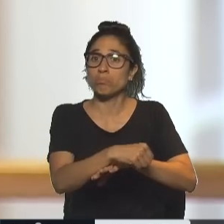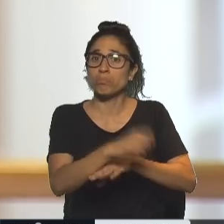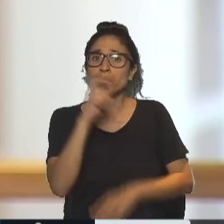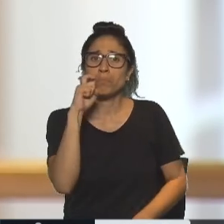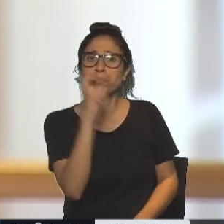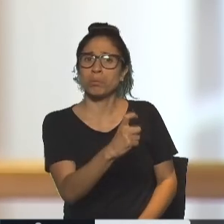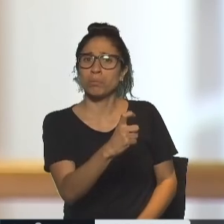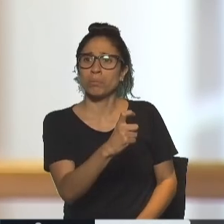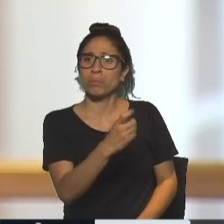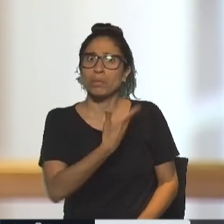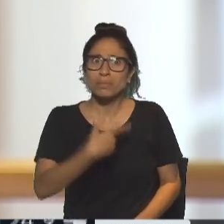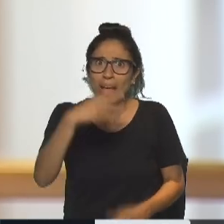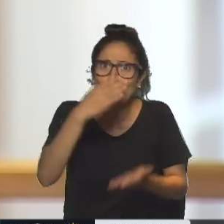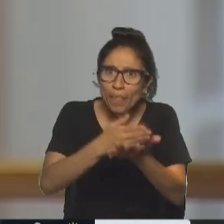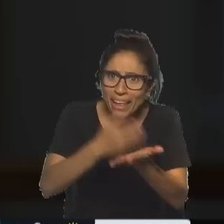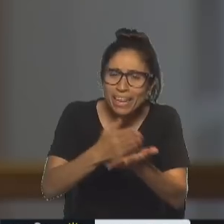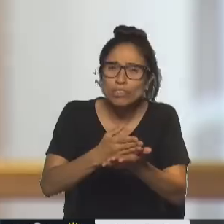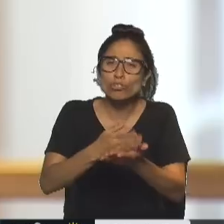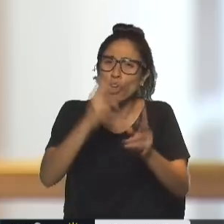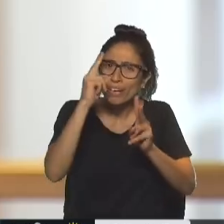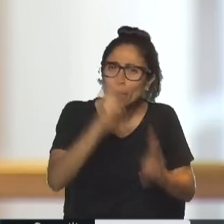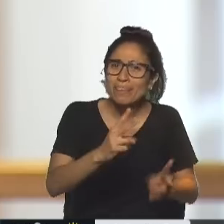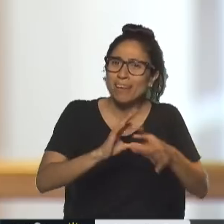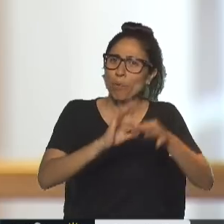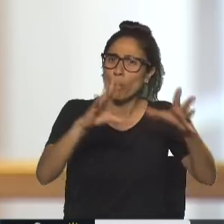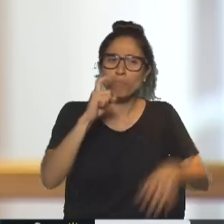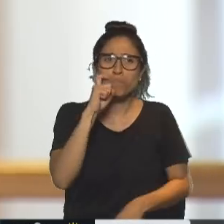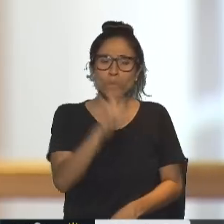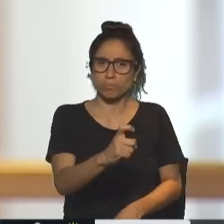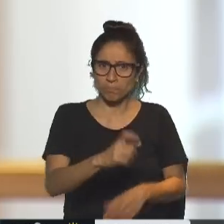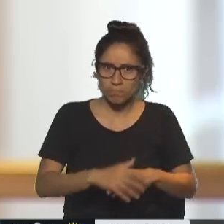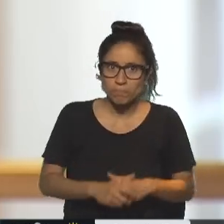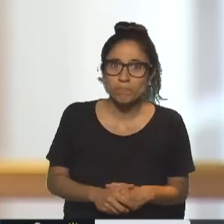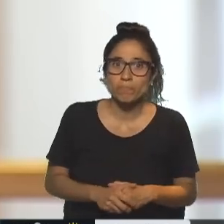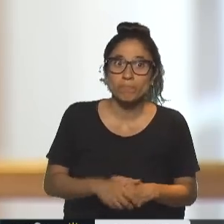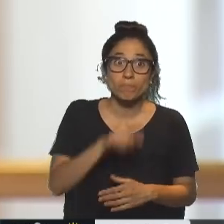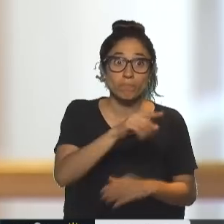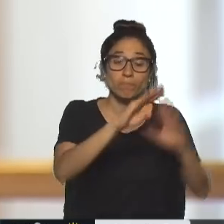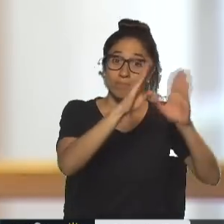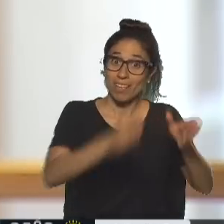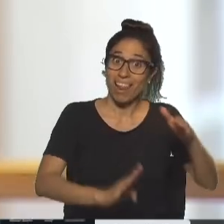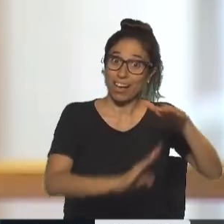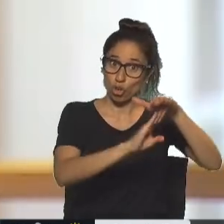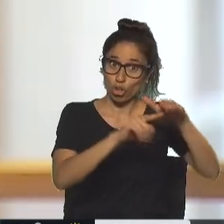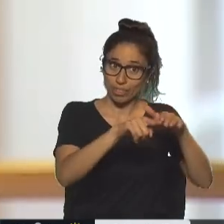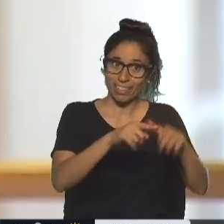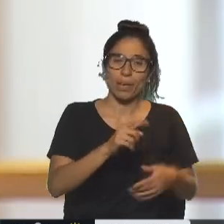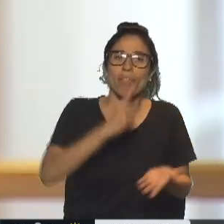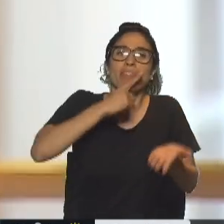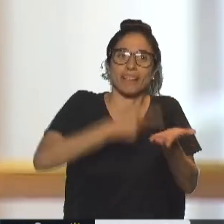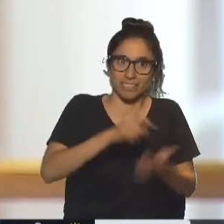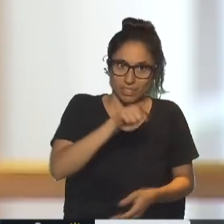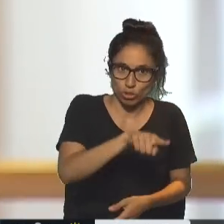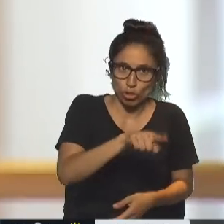atentar contra el Estado de Derecho, contra la democracia. Este fallo no perjudica en nada a las provincias, que eso es